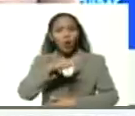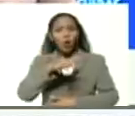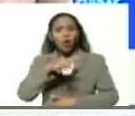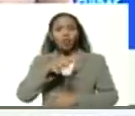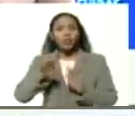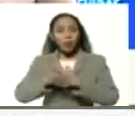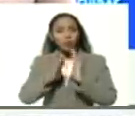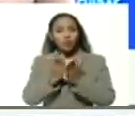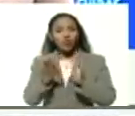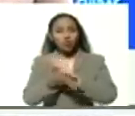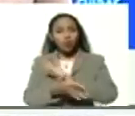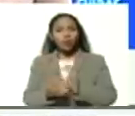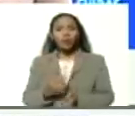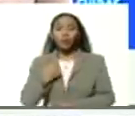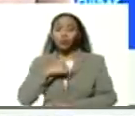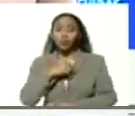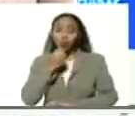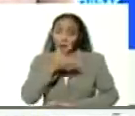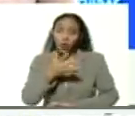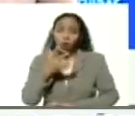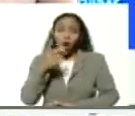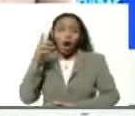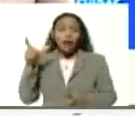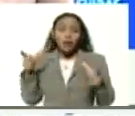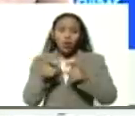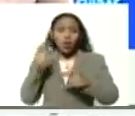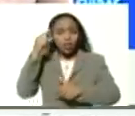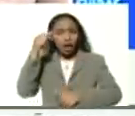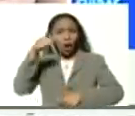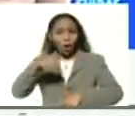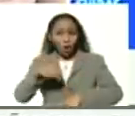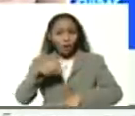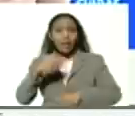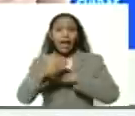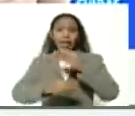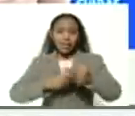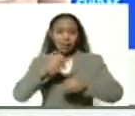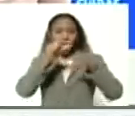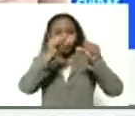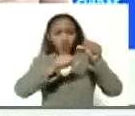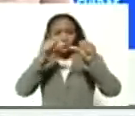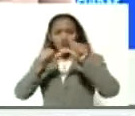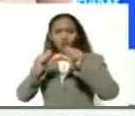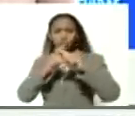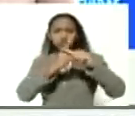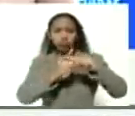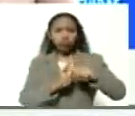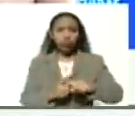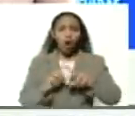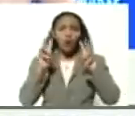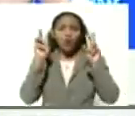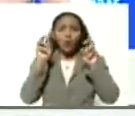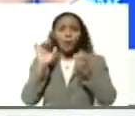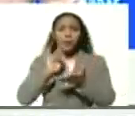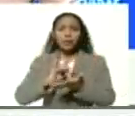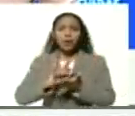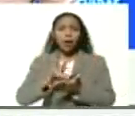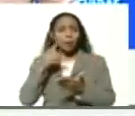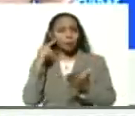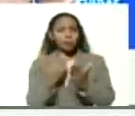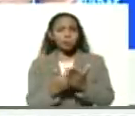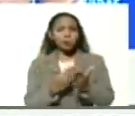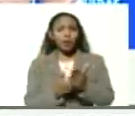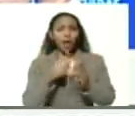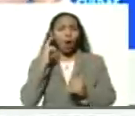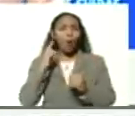mundo. Bueno, en la reunión del día de hoy hemos hecho registro de los nuevos casos presentados en